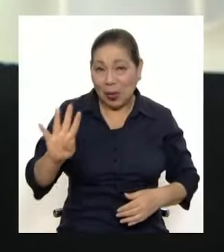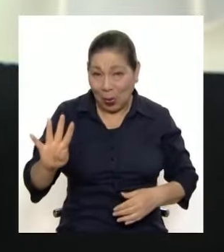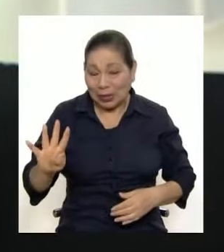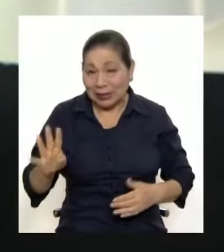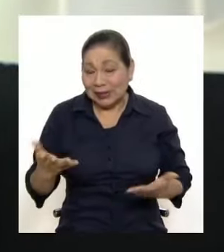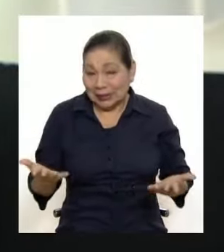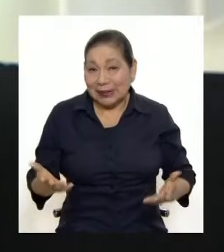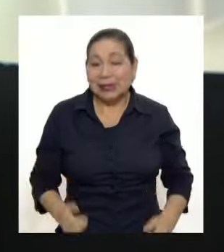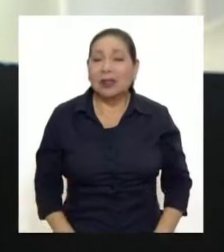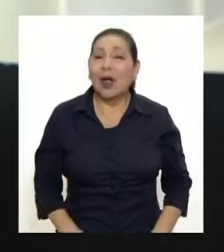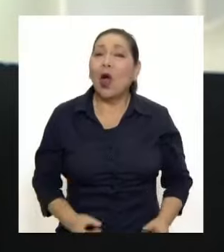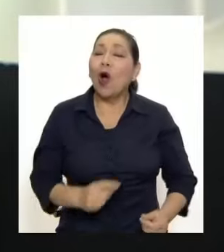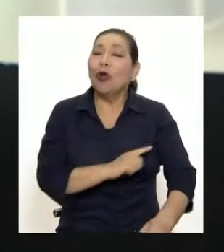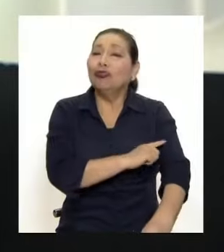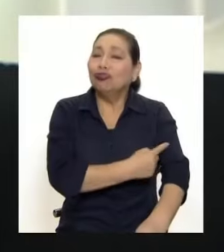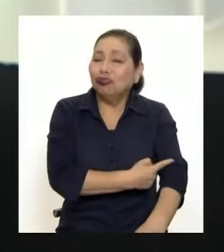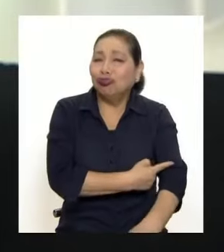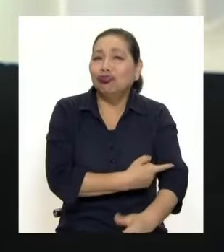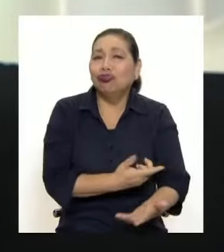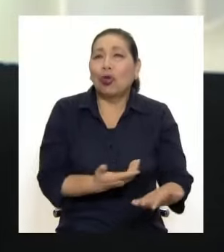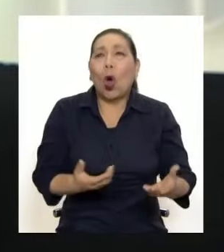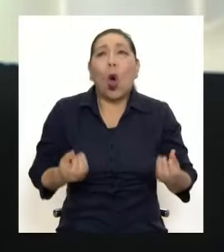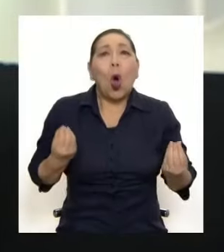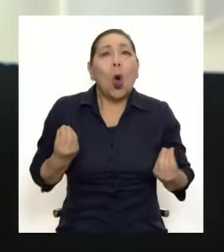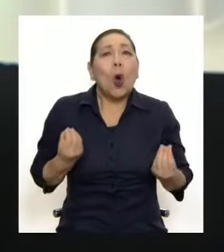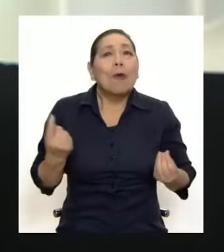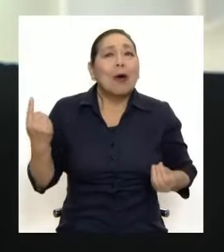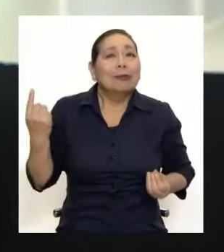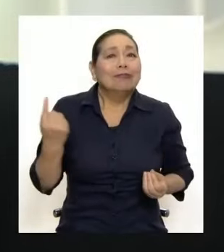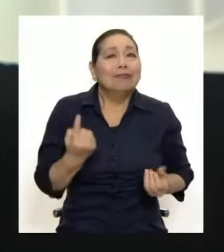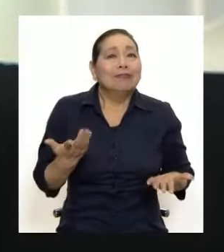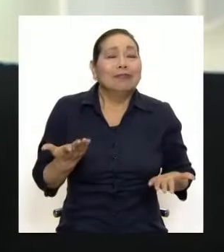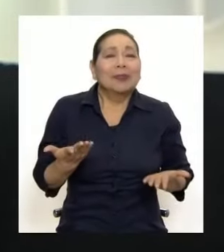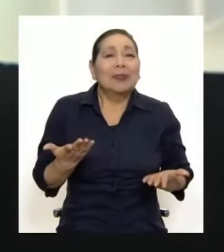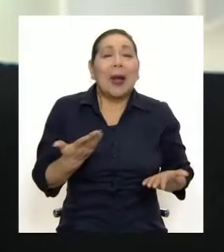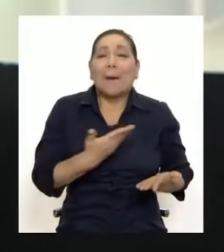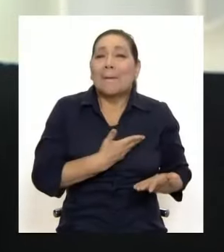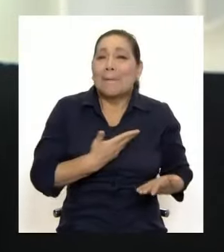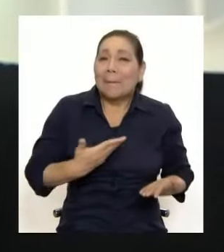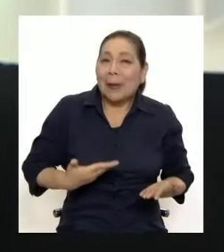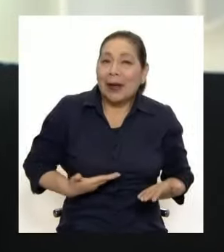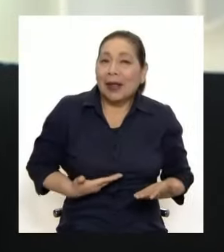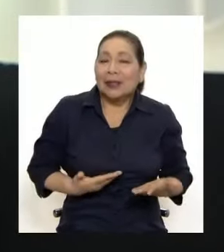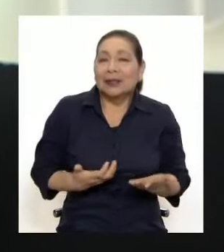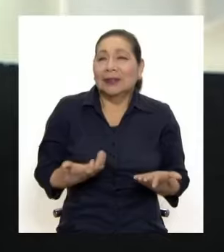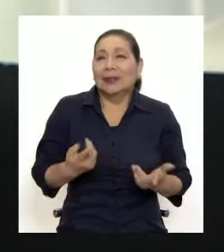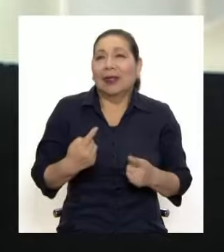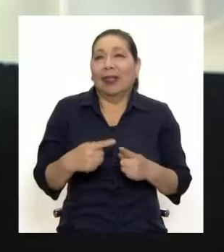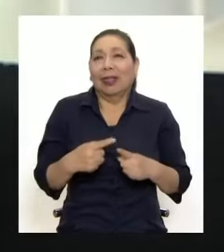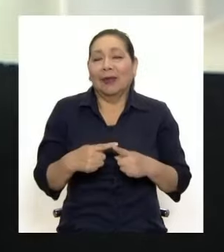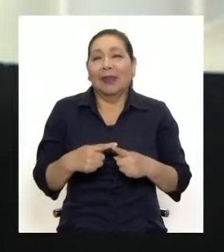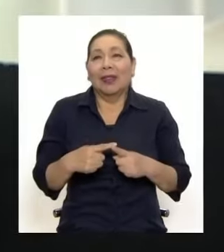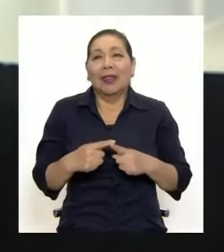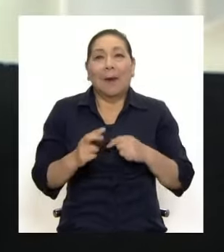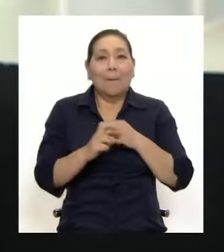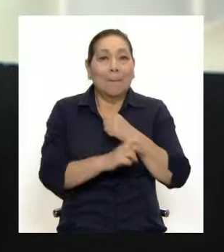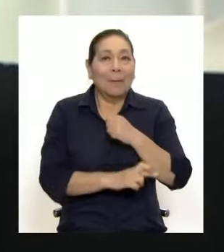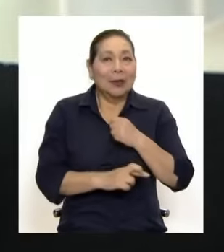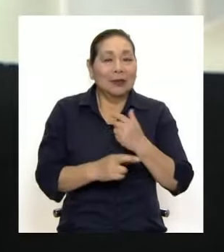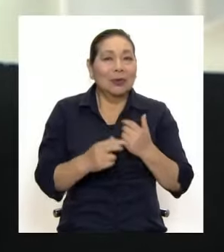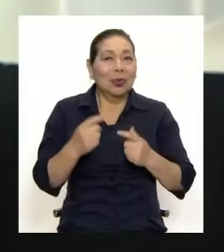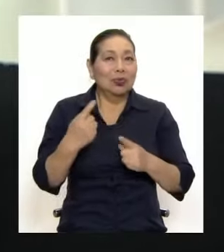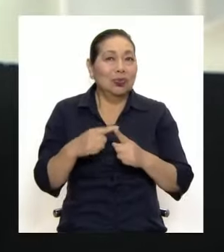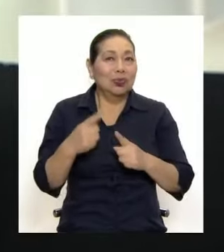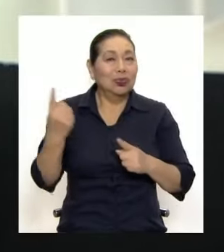e Cómo fortalece Cómo fortalece la presencia de los presidentes de estas economías líderes que consumen nuestros